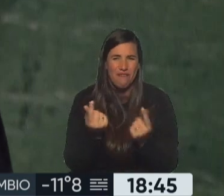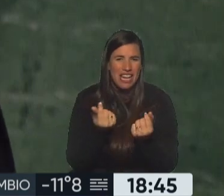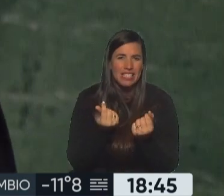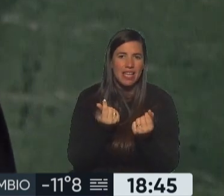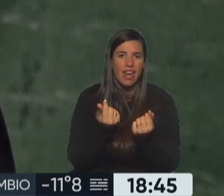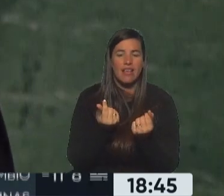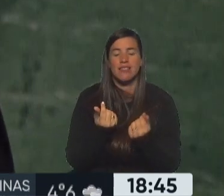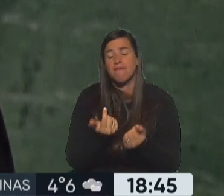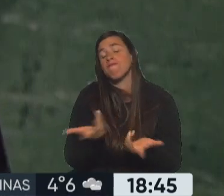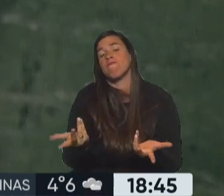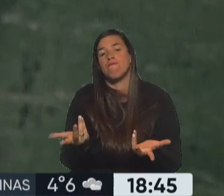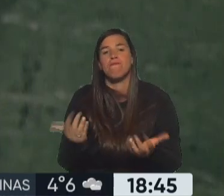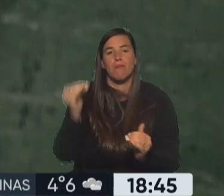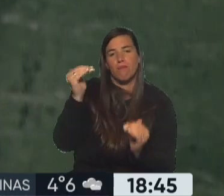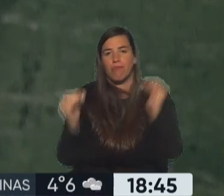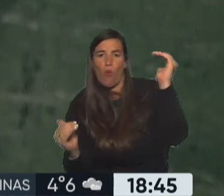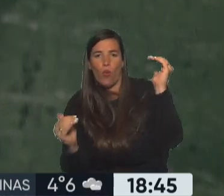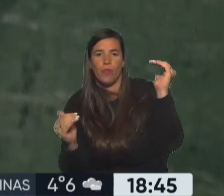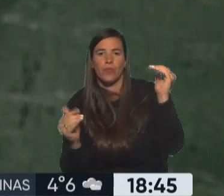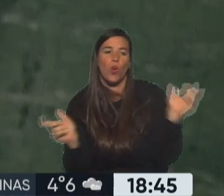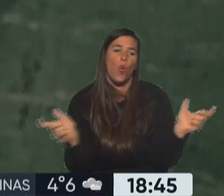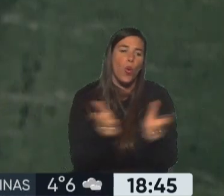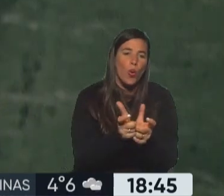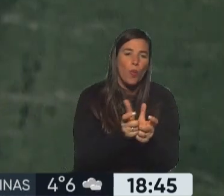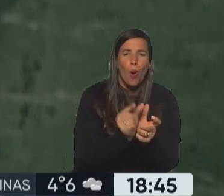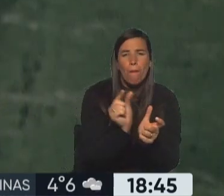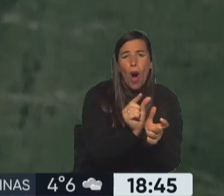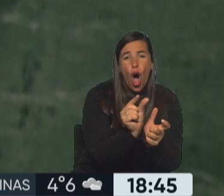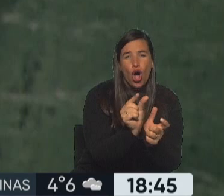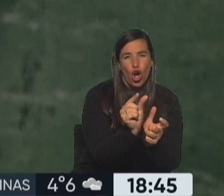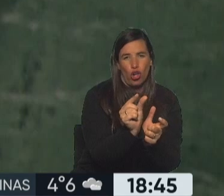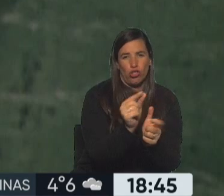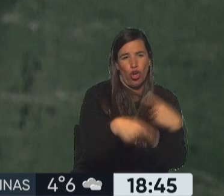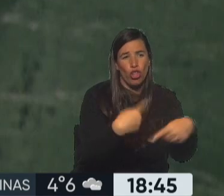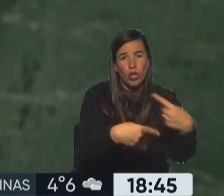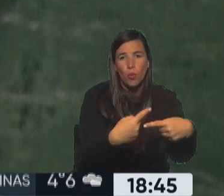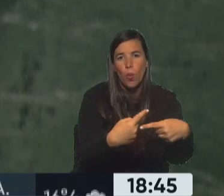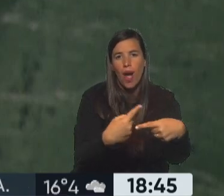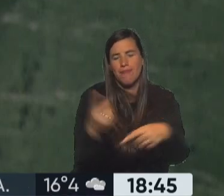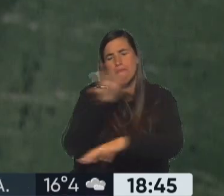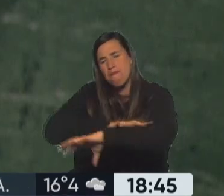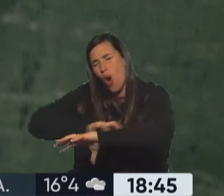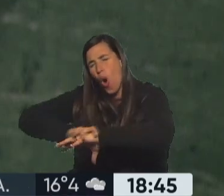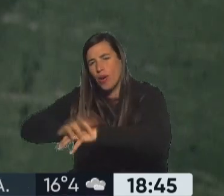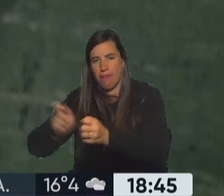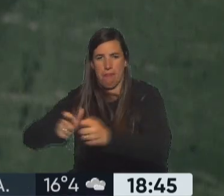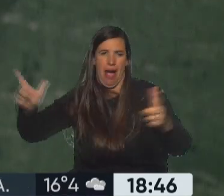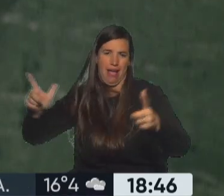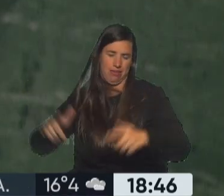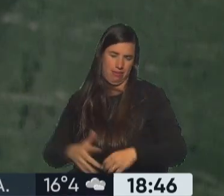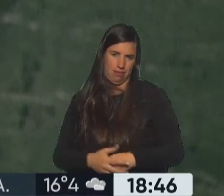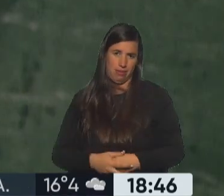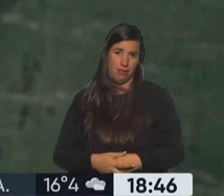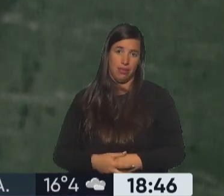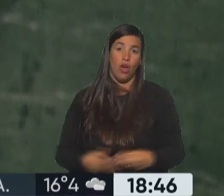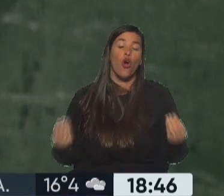para unos pocos e inestabilidad y miseria para millones de seres humanos. Para encontrar una